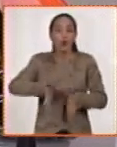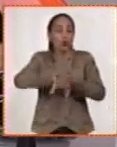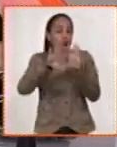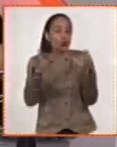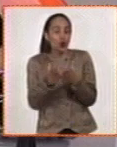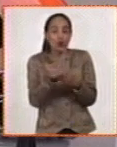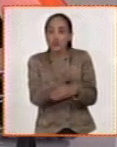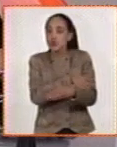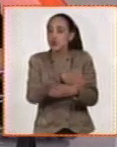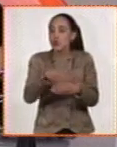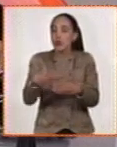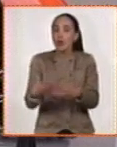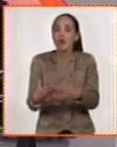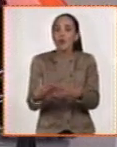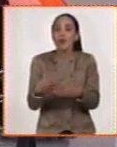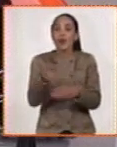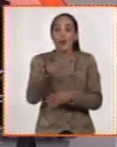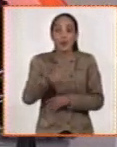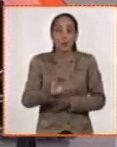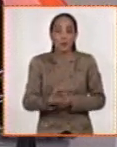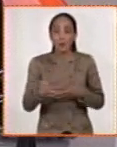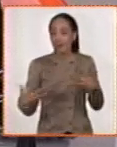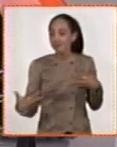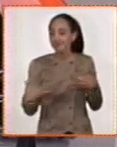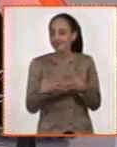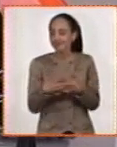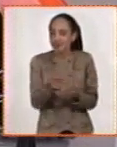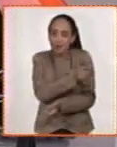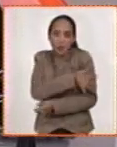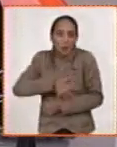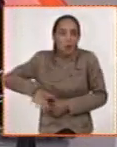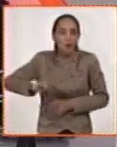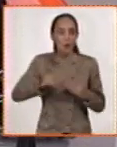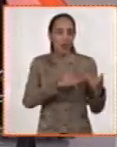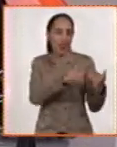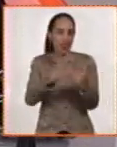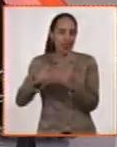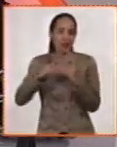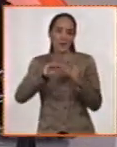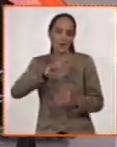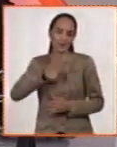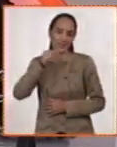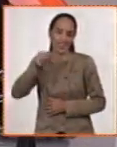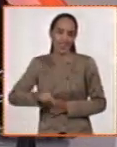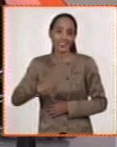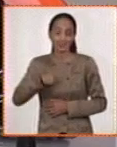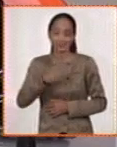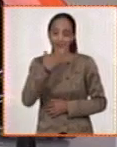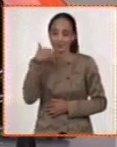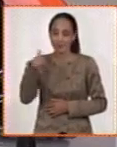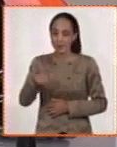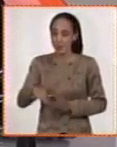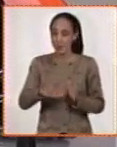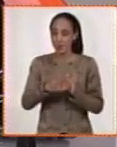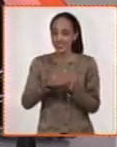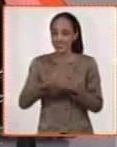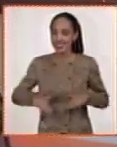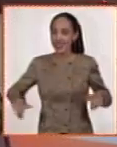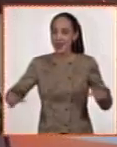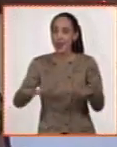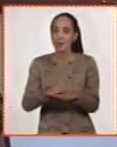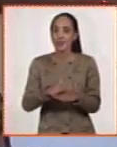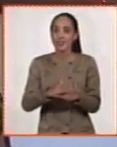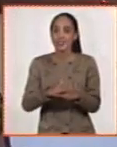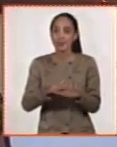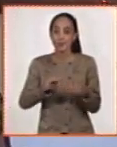ese contacto directo con nuestro pueblo y con sus comunidades. Tengo el placer de que me estén acompañando esta tarde en nuestra mesa redonda la compañera Lisset